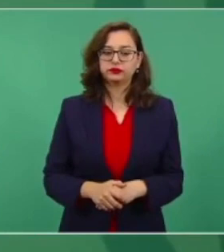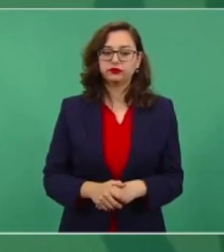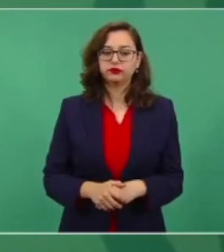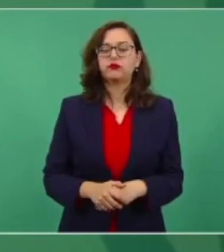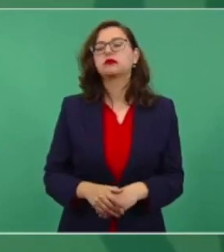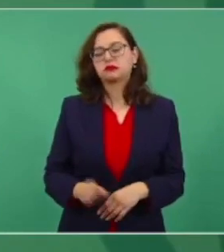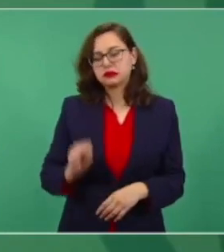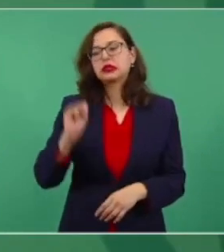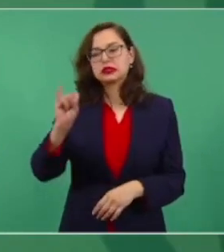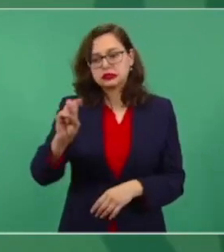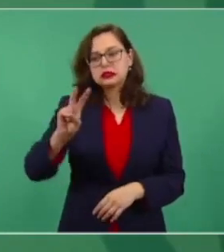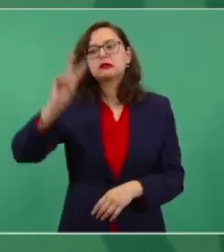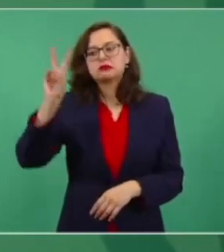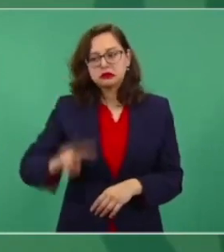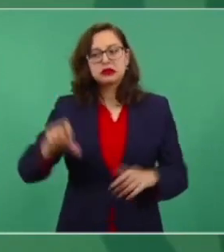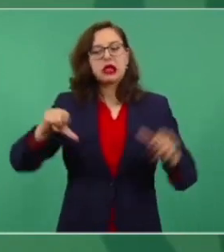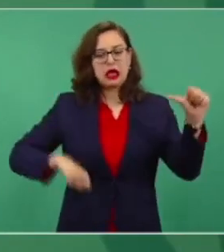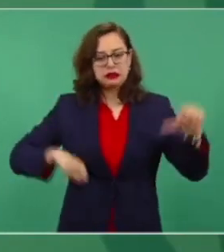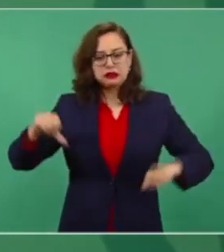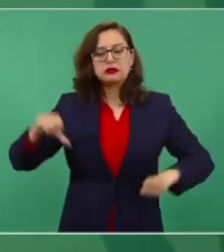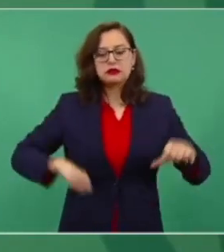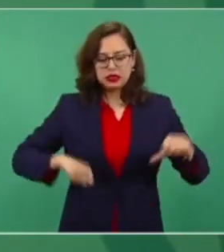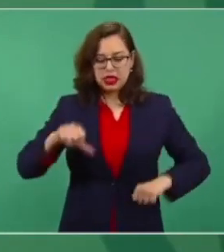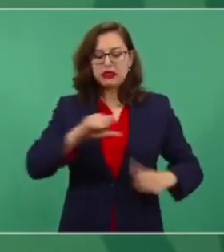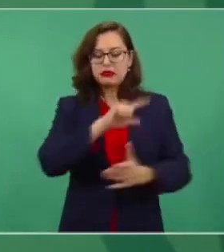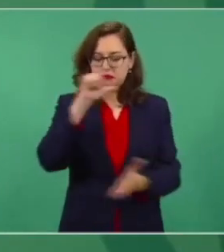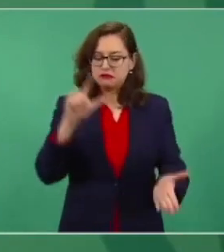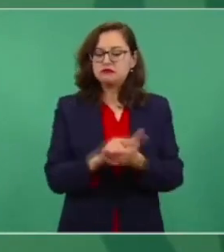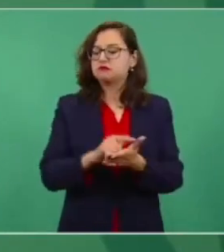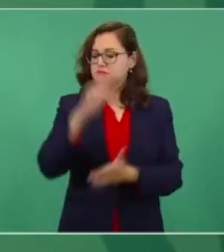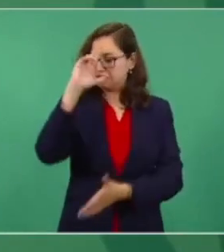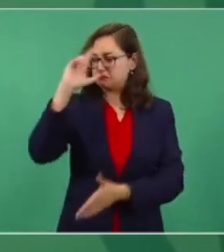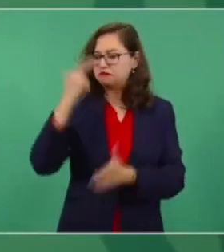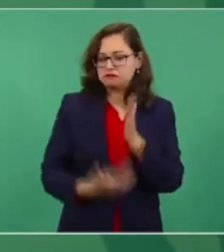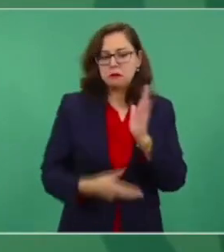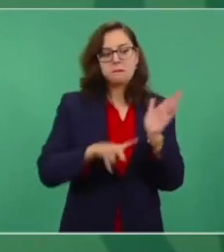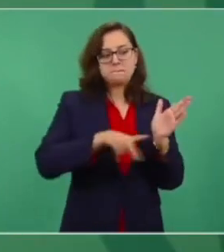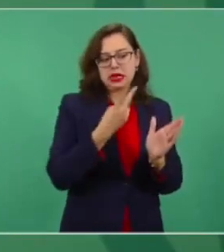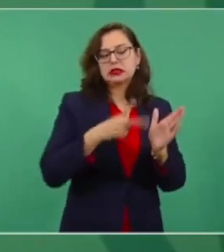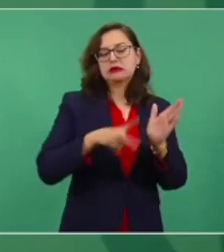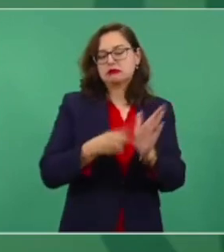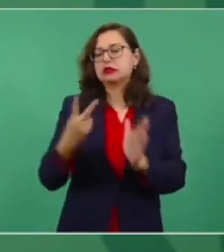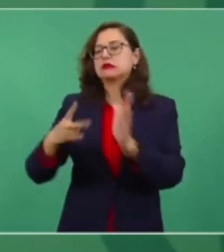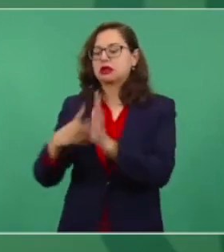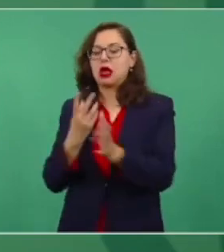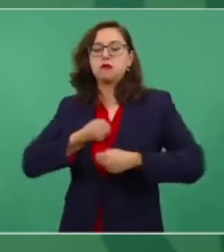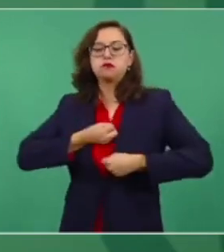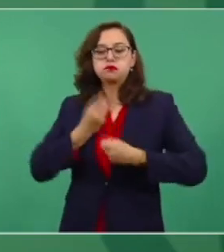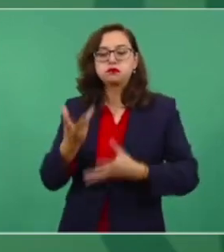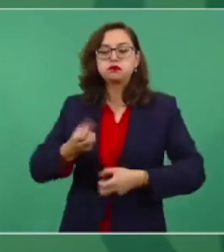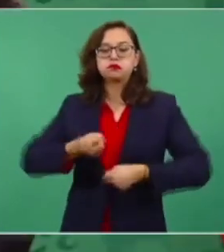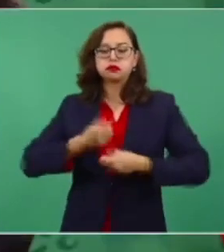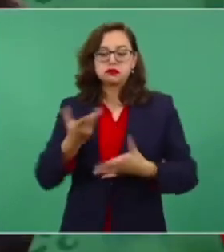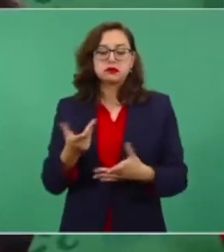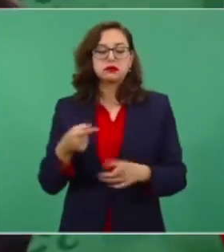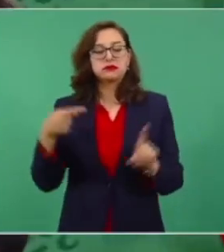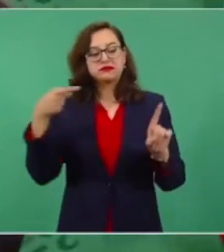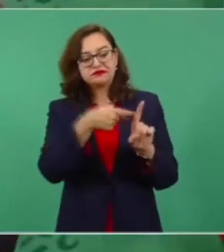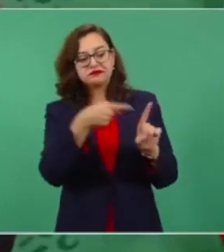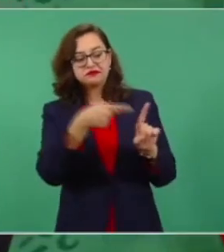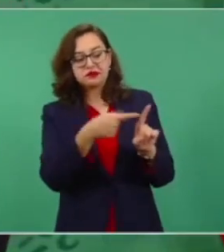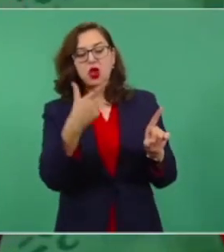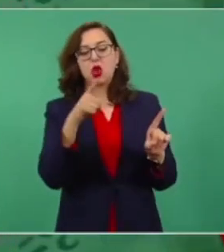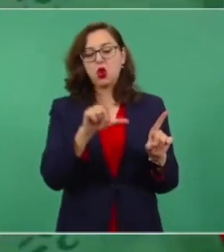que participaron en actividades ilícitas. Y parece que implica a García Luna